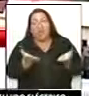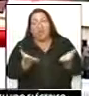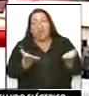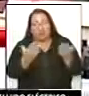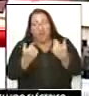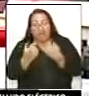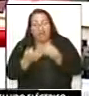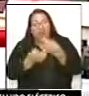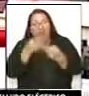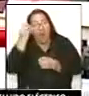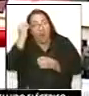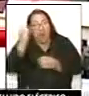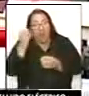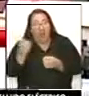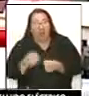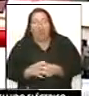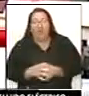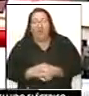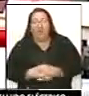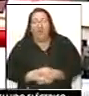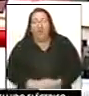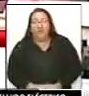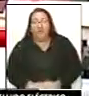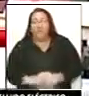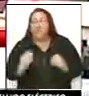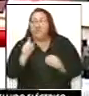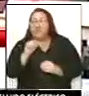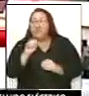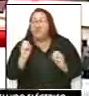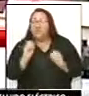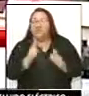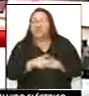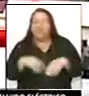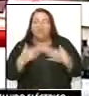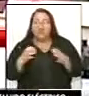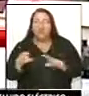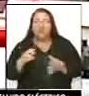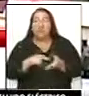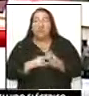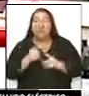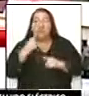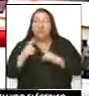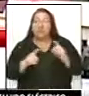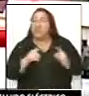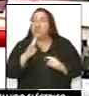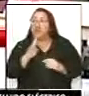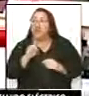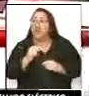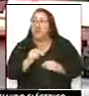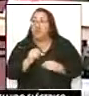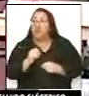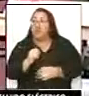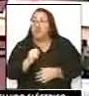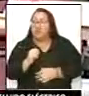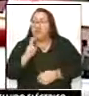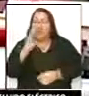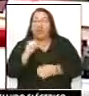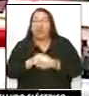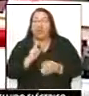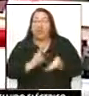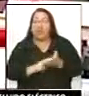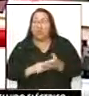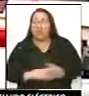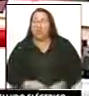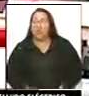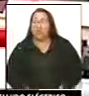que sería únicamente Indecopi o también podríamos hacer que sea la superintendencia de banca y seguros.